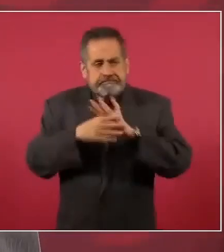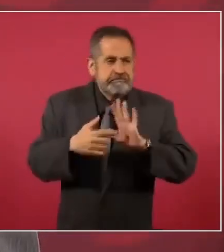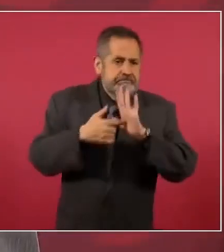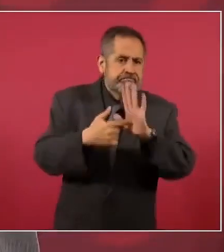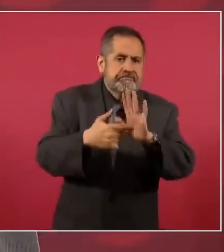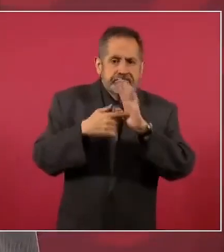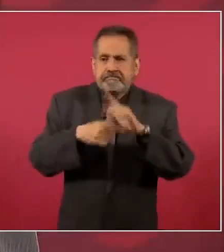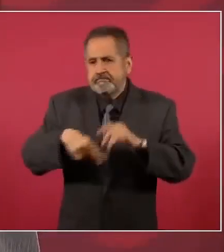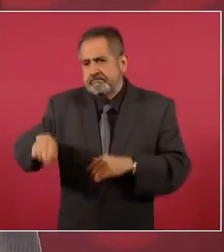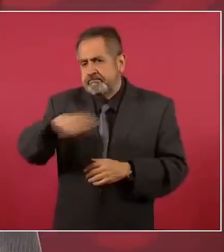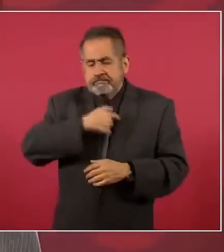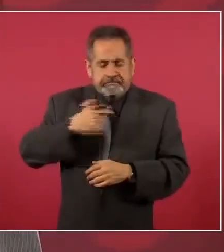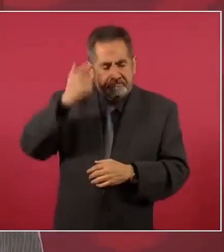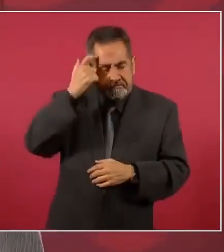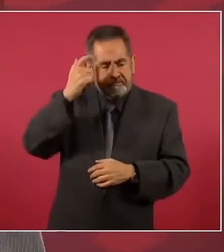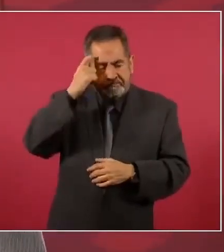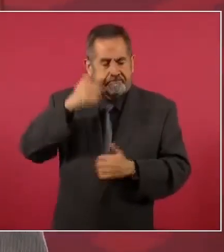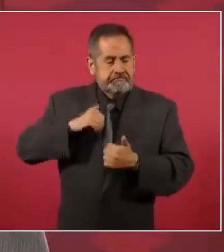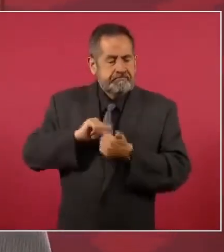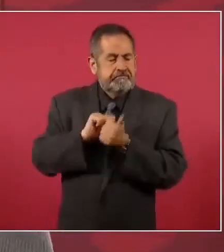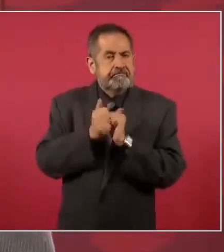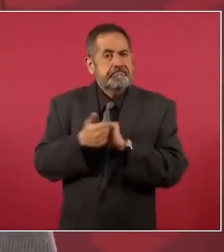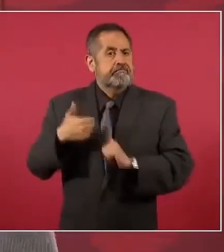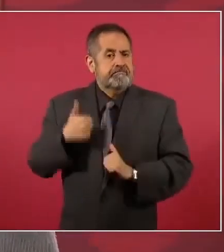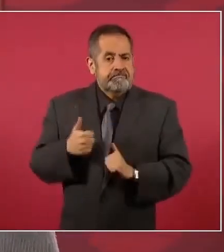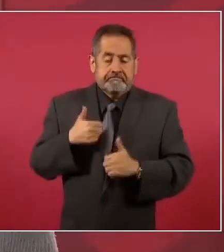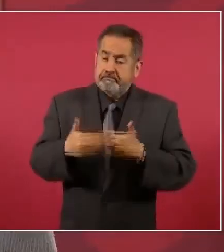haciendo conciencia,